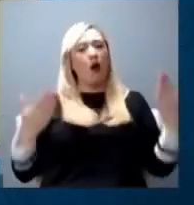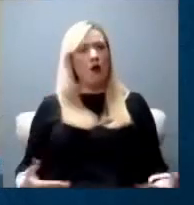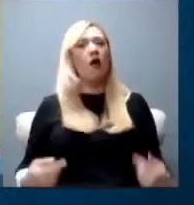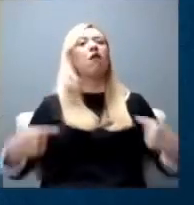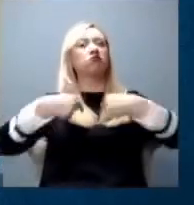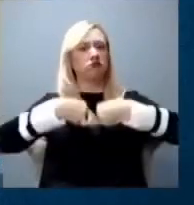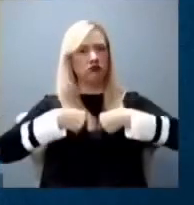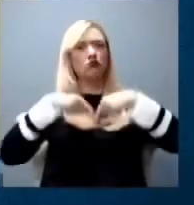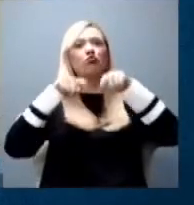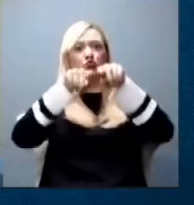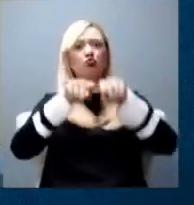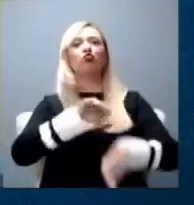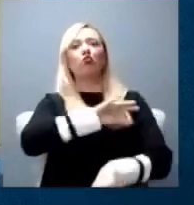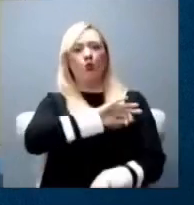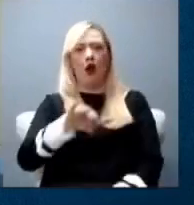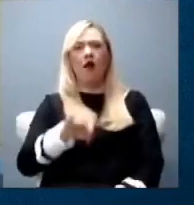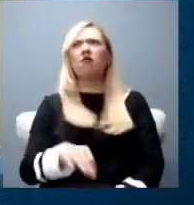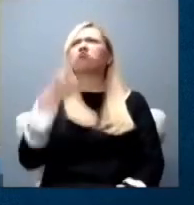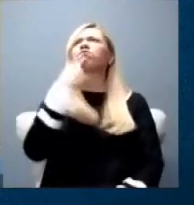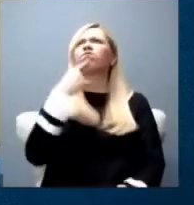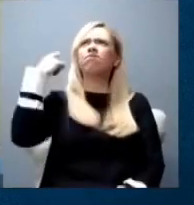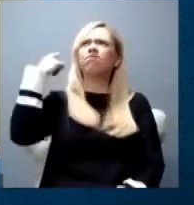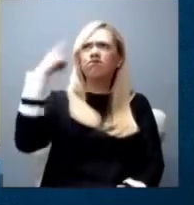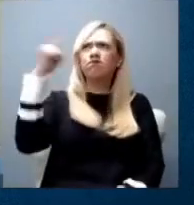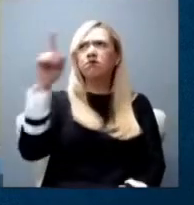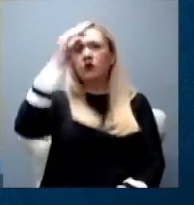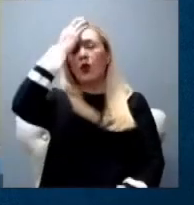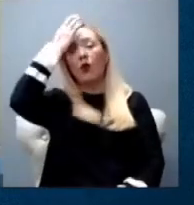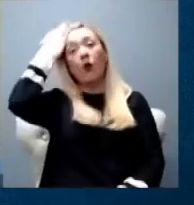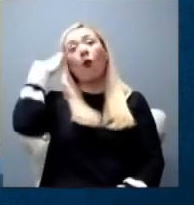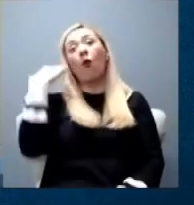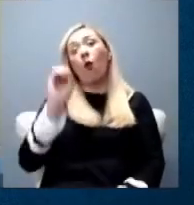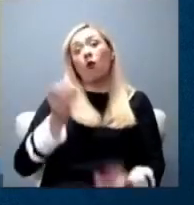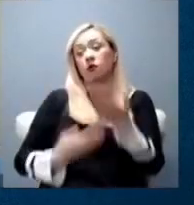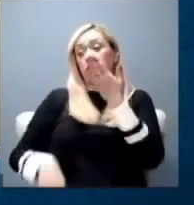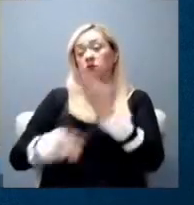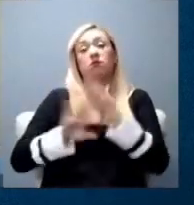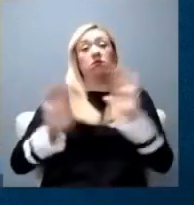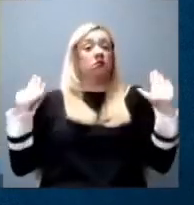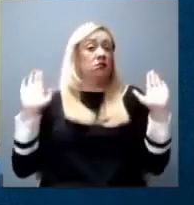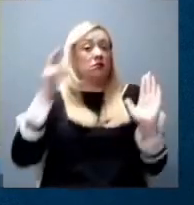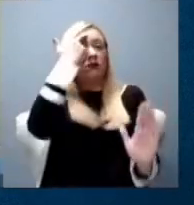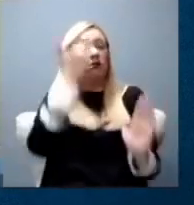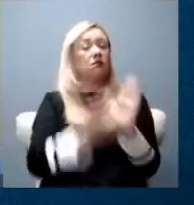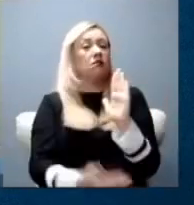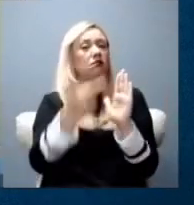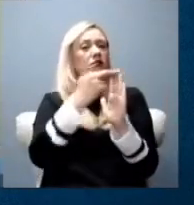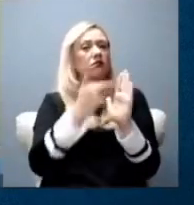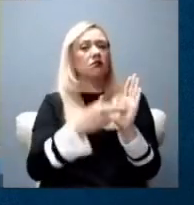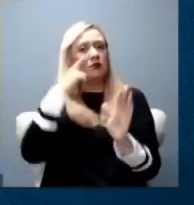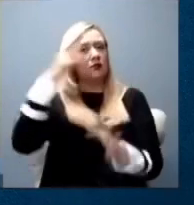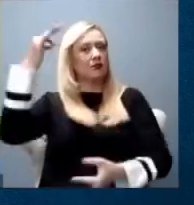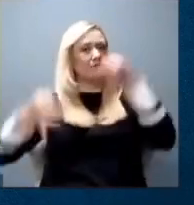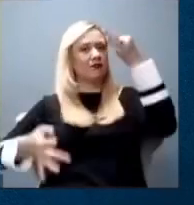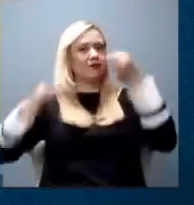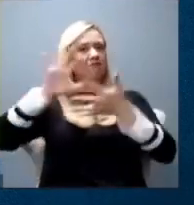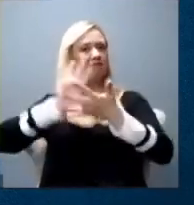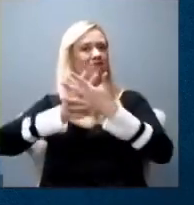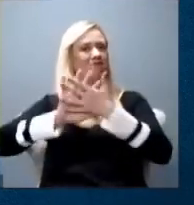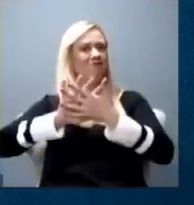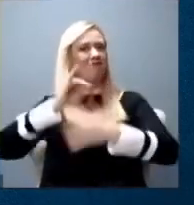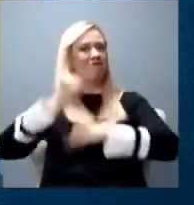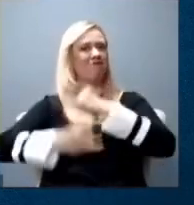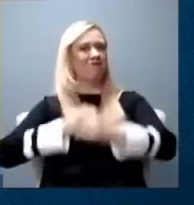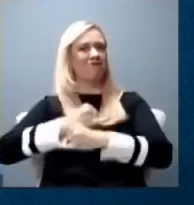sentido que podemos ser denunciados por violación a las normas internacionales, que es el caso de la Corte Penal Internacional que juzga a